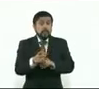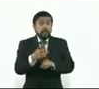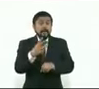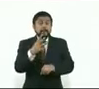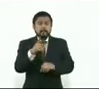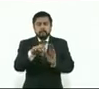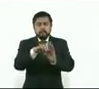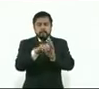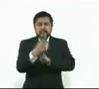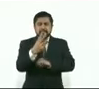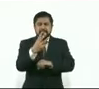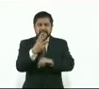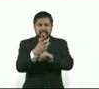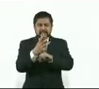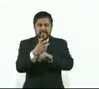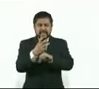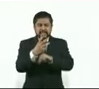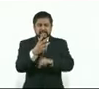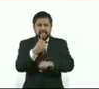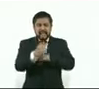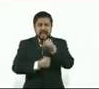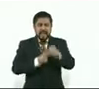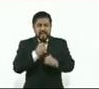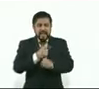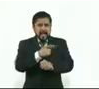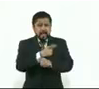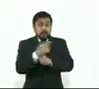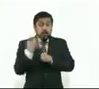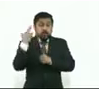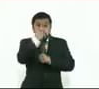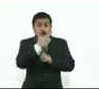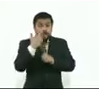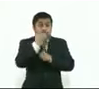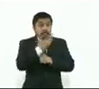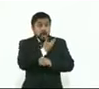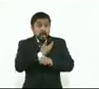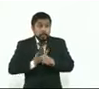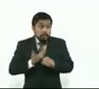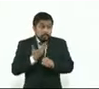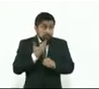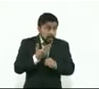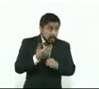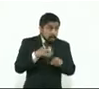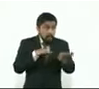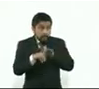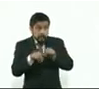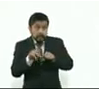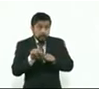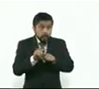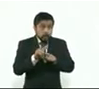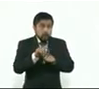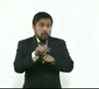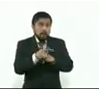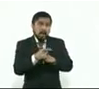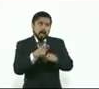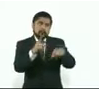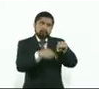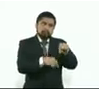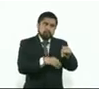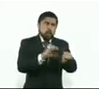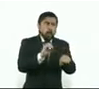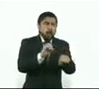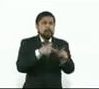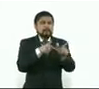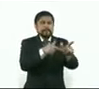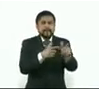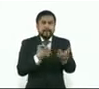tercer año o casi cuarto año de gobierno, y esto es algo pues muy importante y